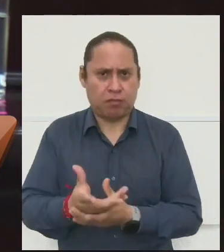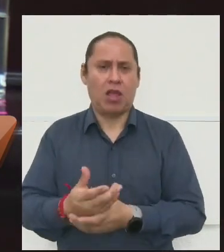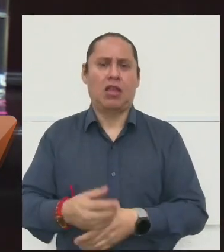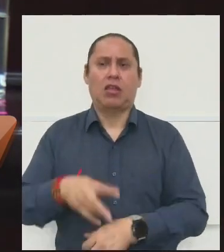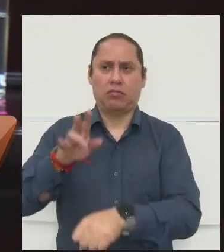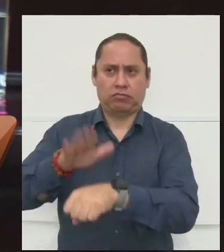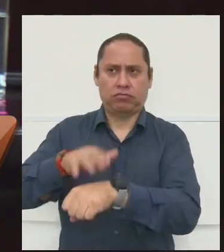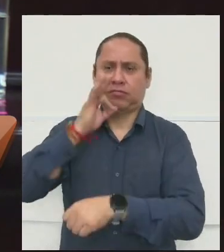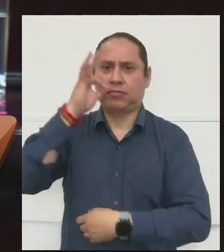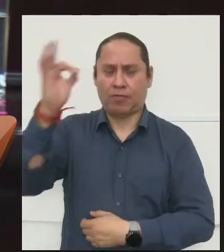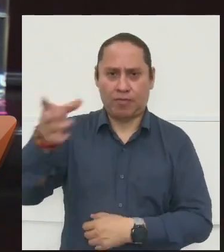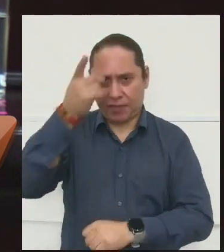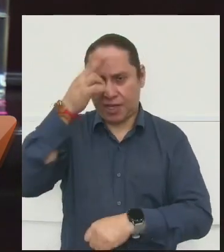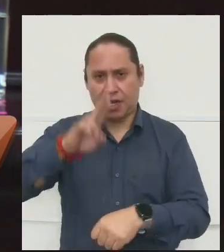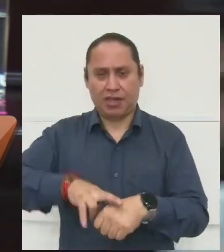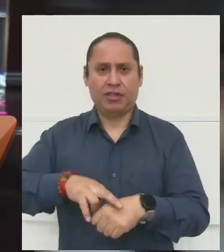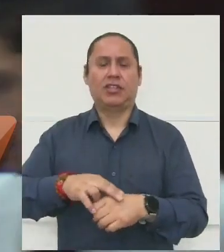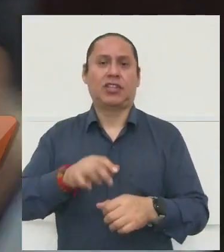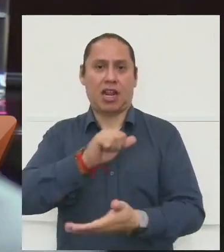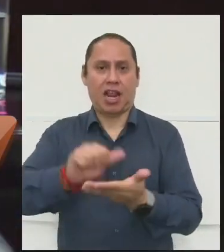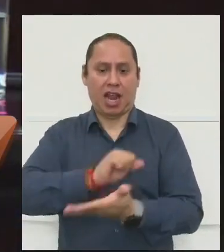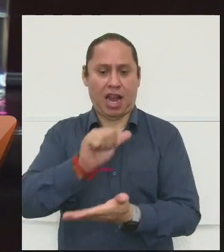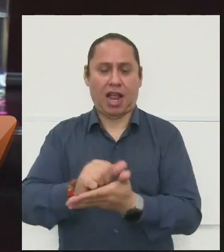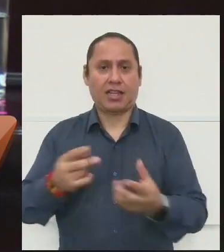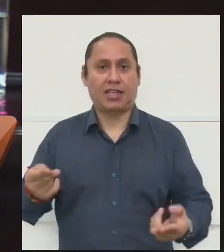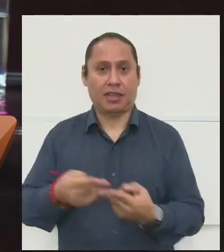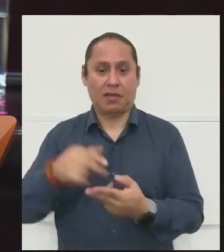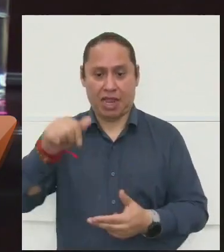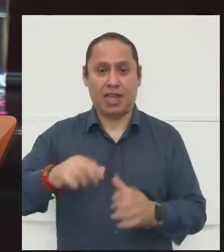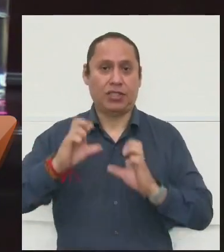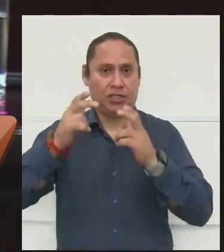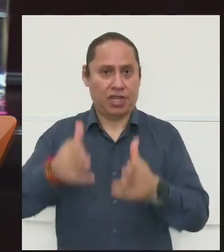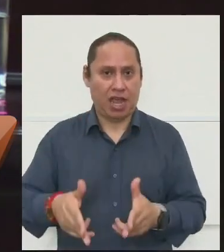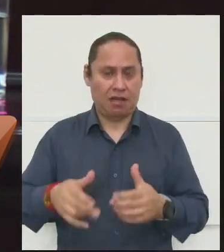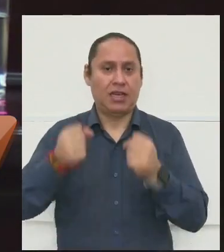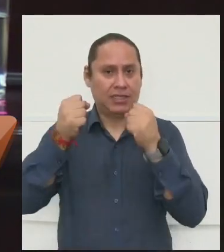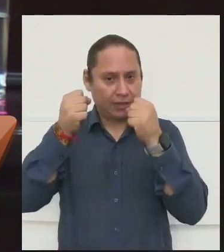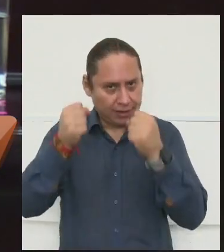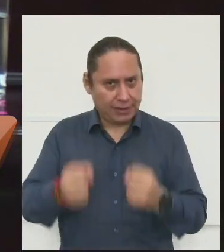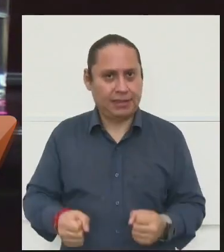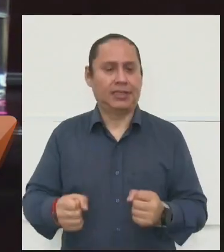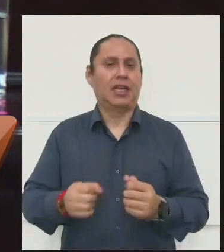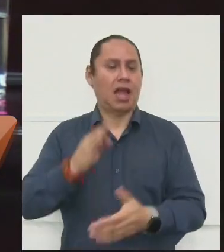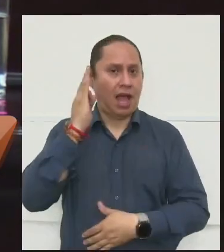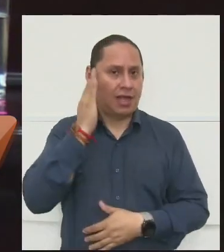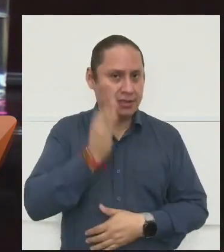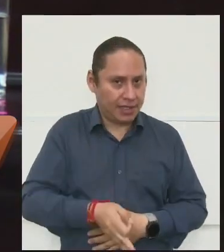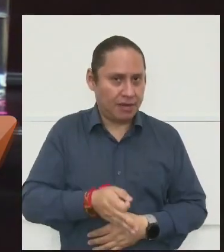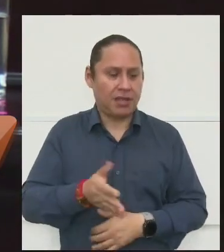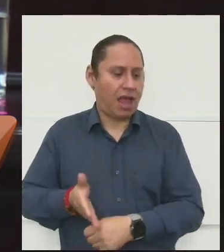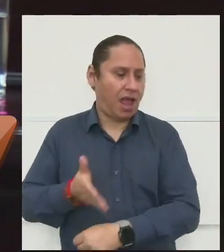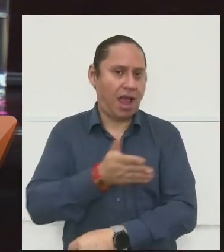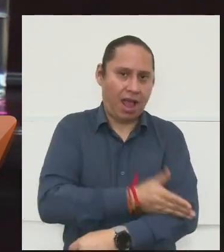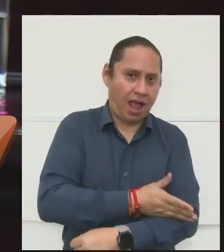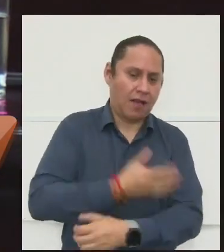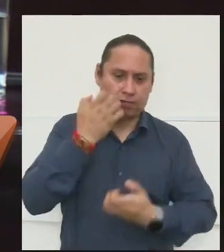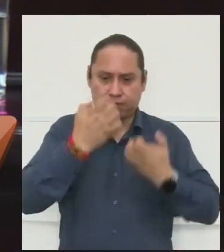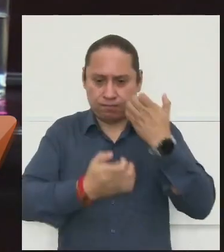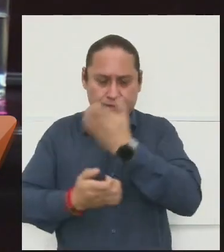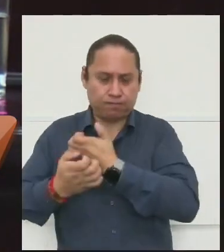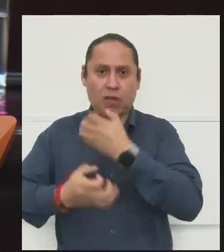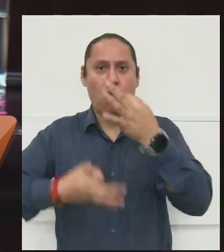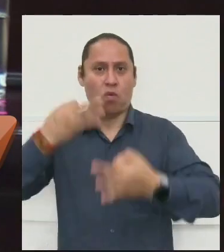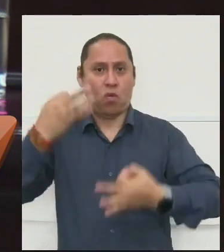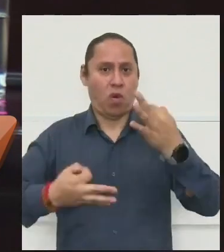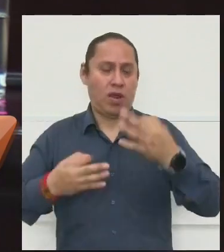respetuosamente a la dirección de Registro Civil del Estado de Chiapas a garantizar que se acepten previamente avaladas por el